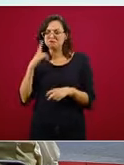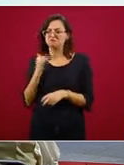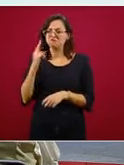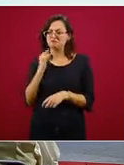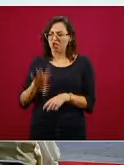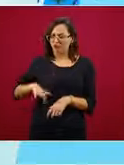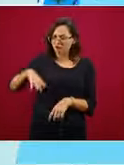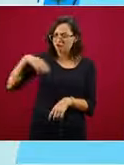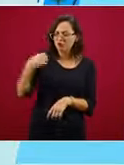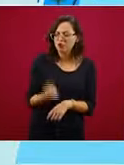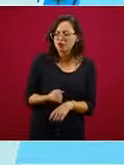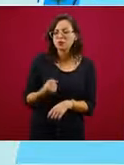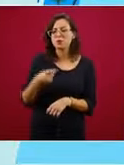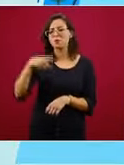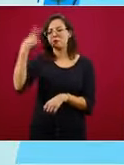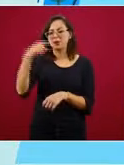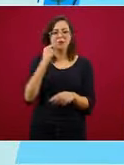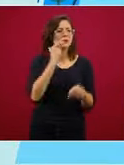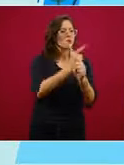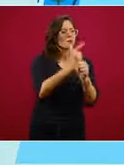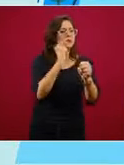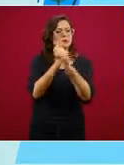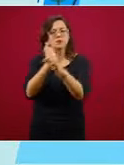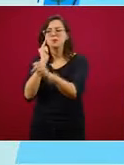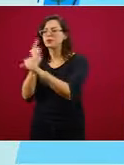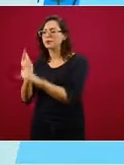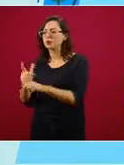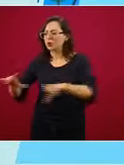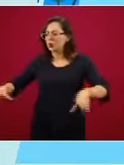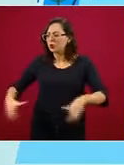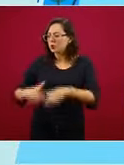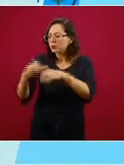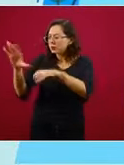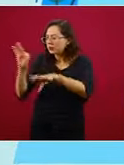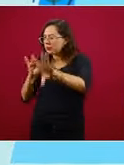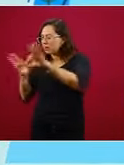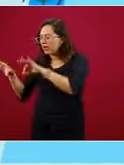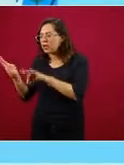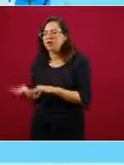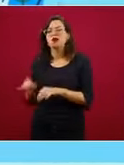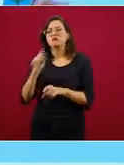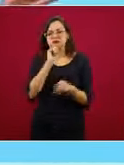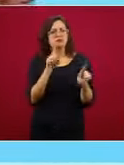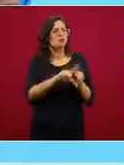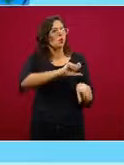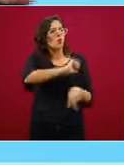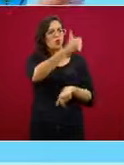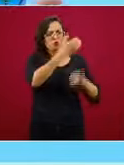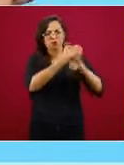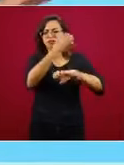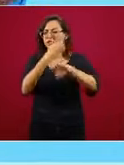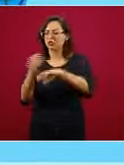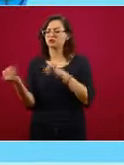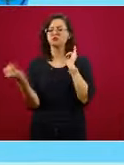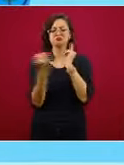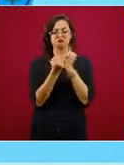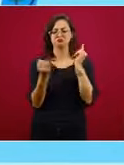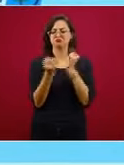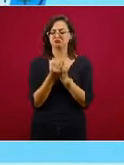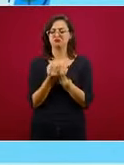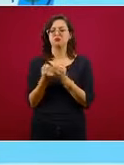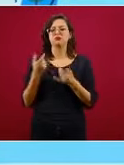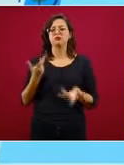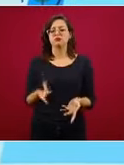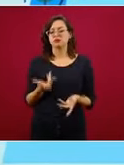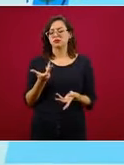reforzar la acción de detección y seguimiento en la comunidad, sino también muchas otras entidades que también durante la